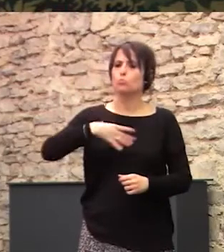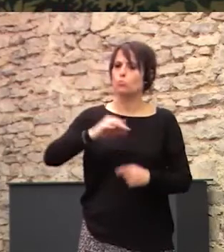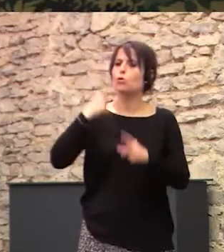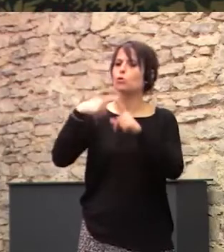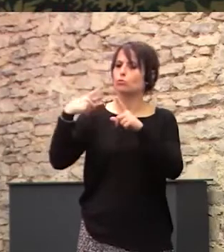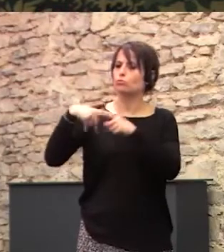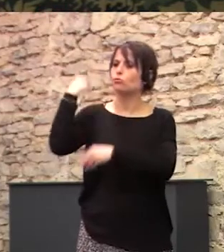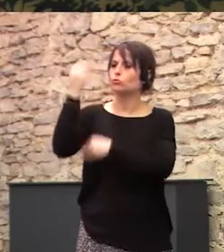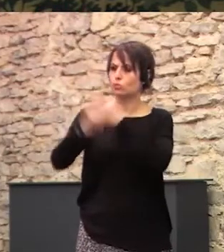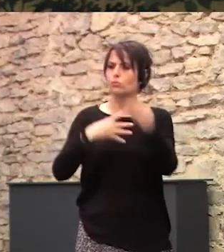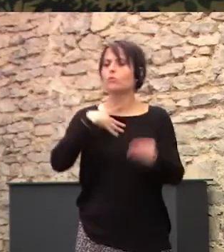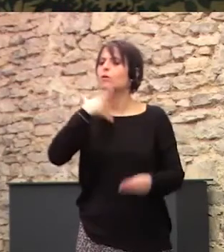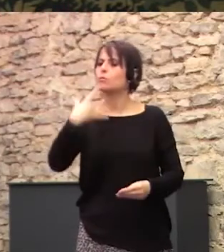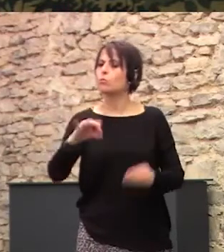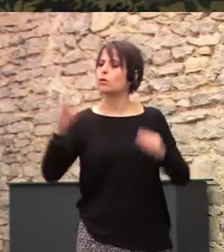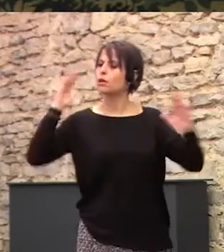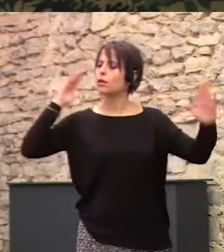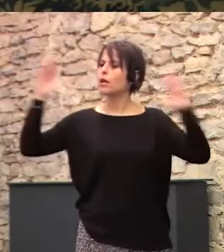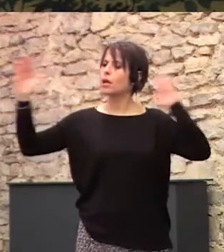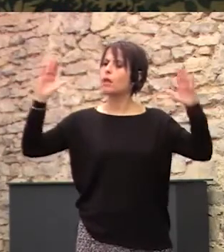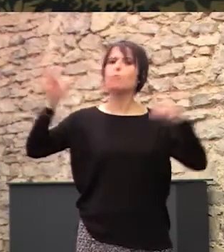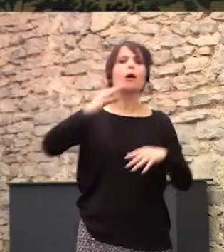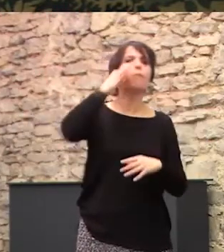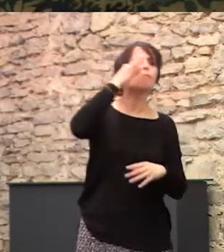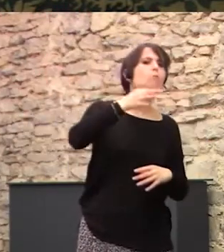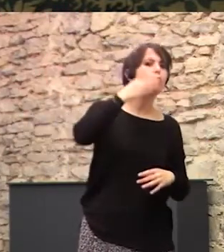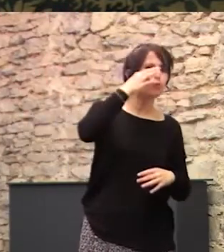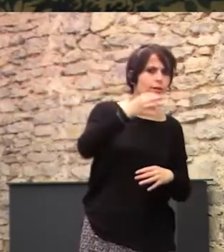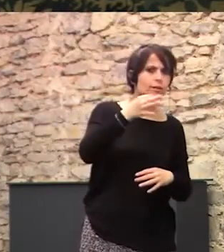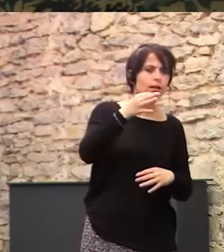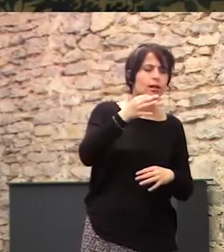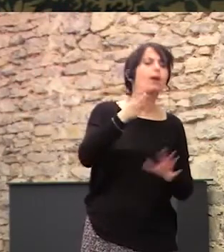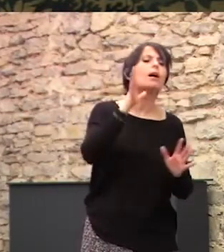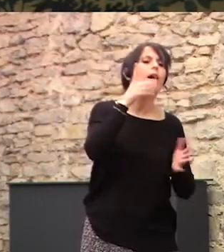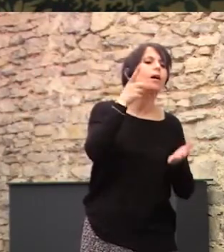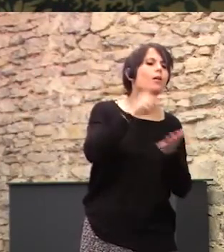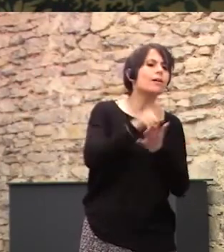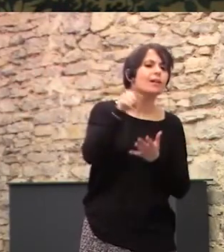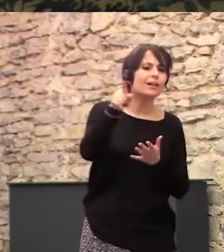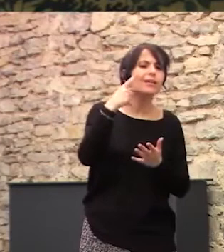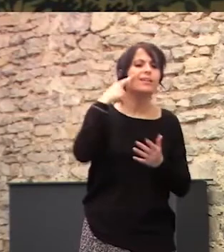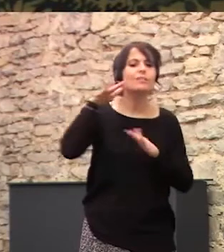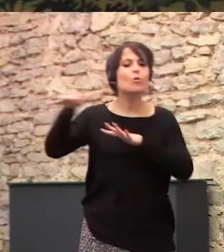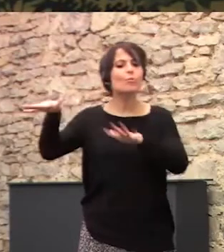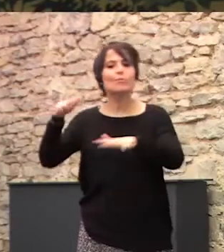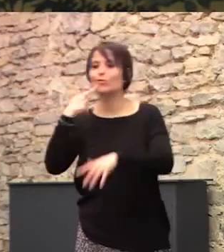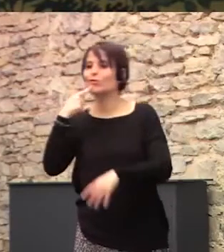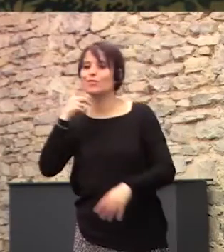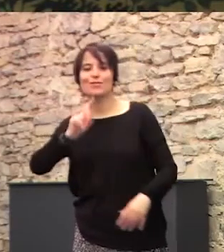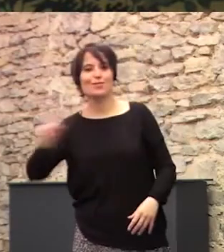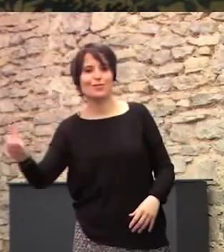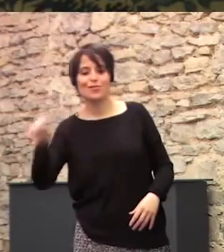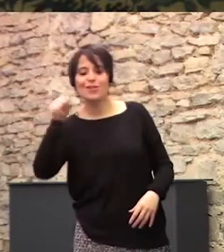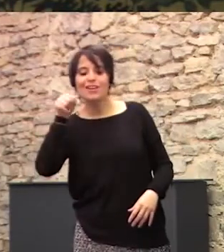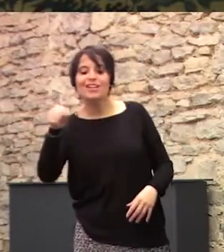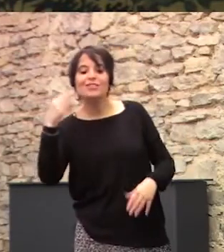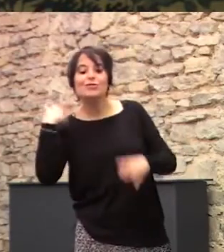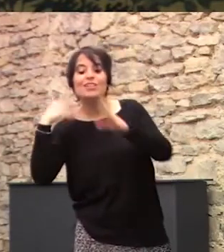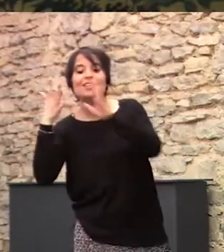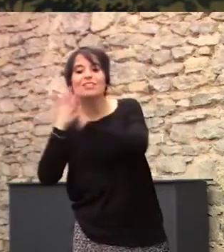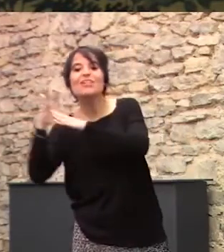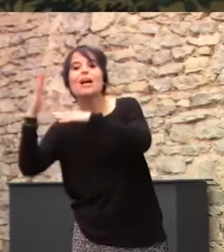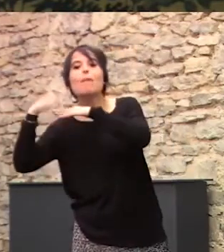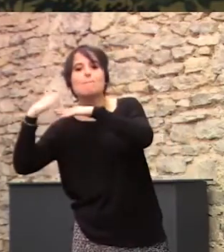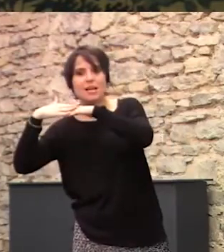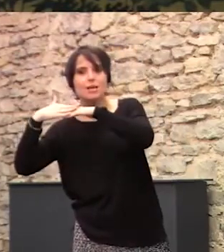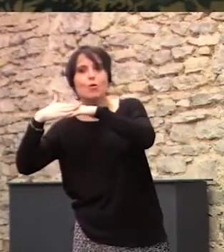cosas en la época del profeta. Volvamos a esto. Y lo que dice este movimiento, no. Esto ya es el mínimo. Vamos a